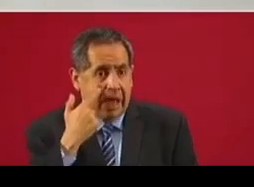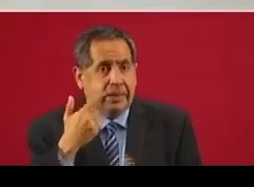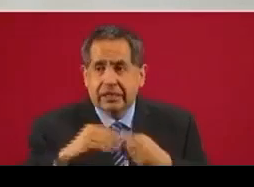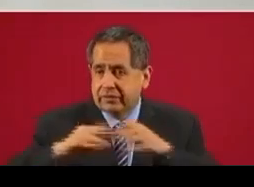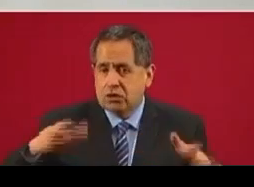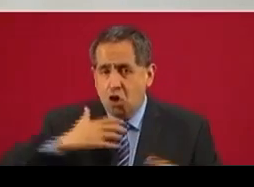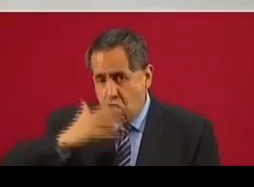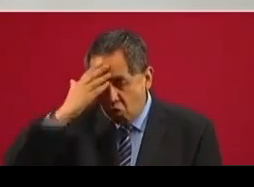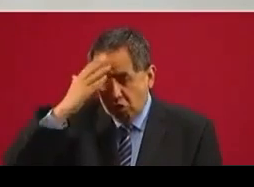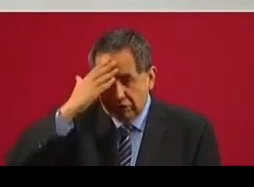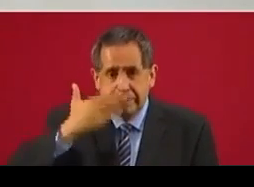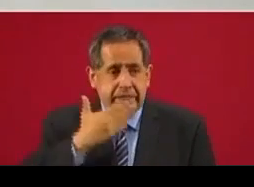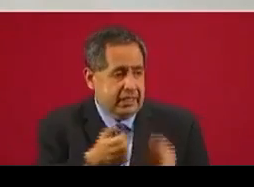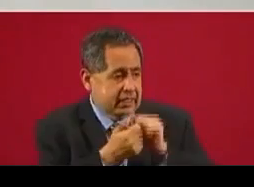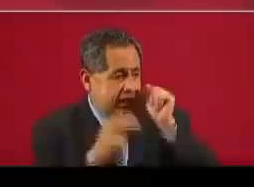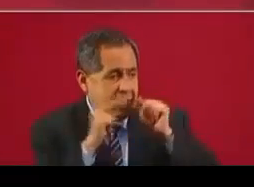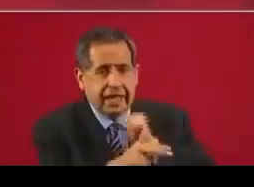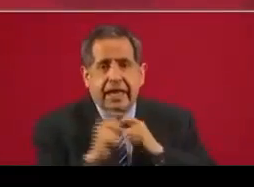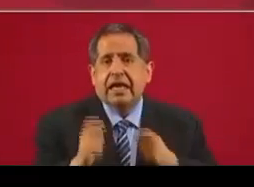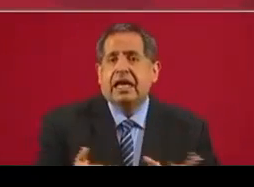conocer todo